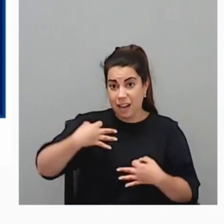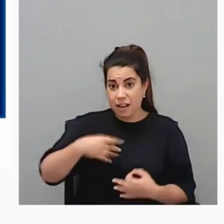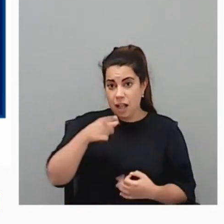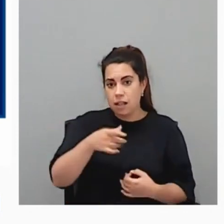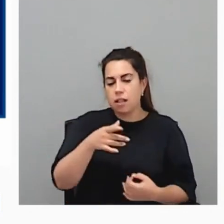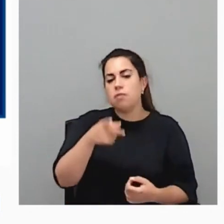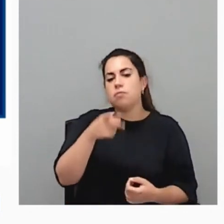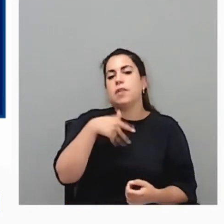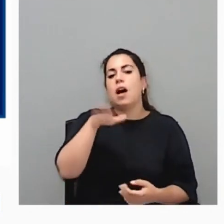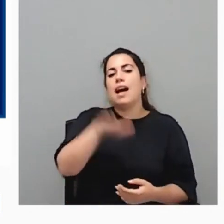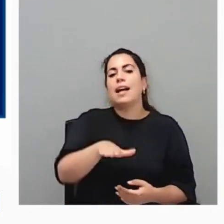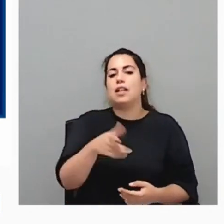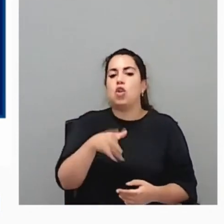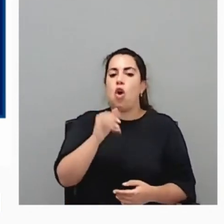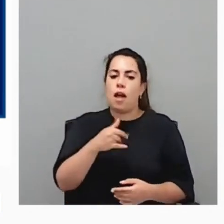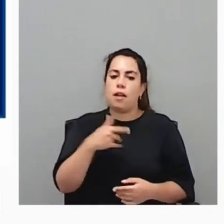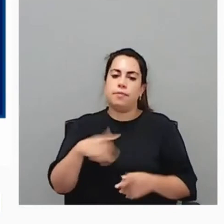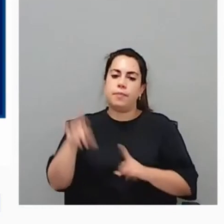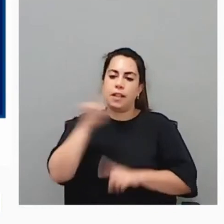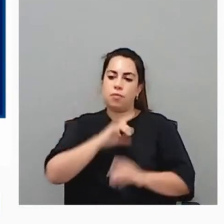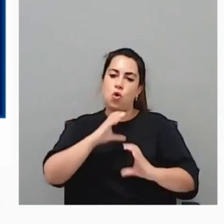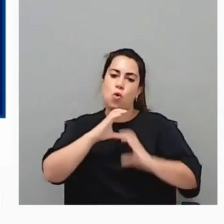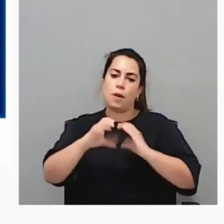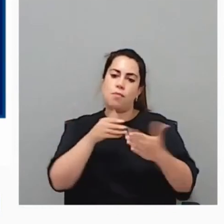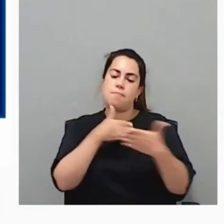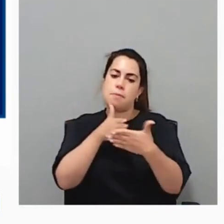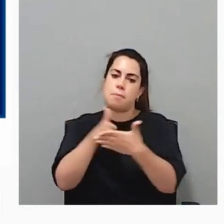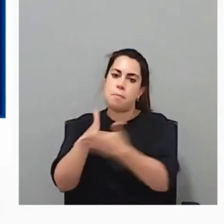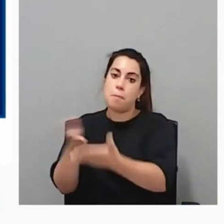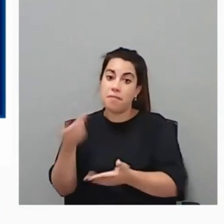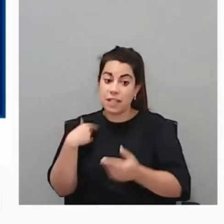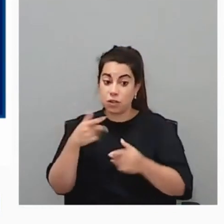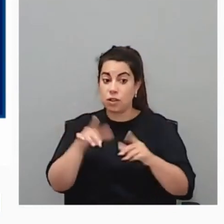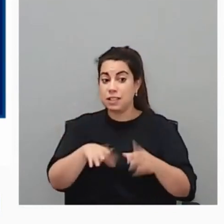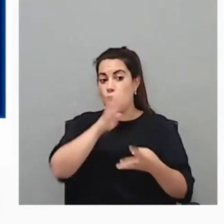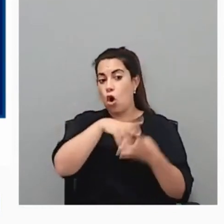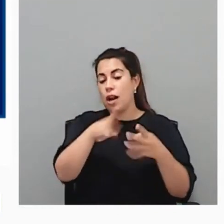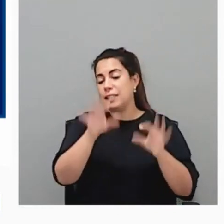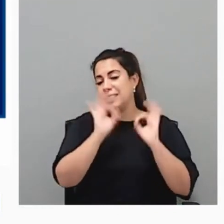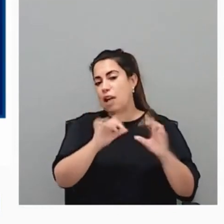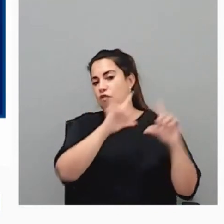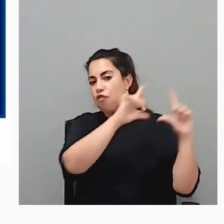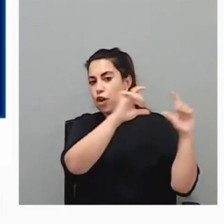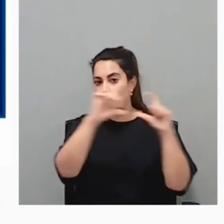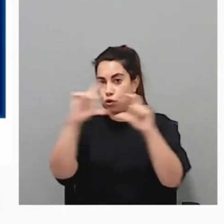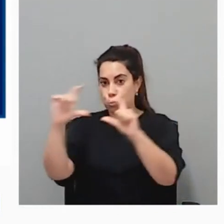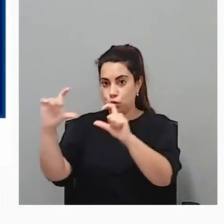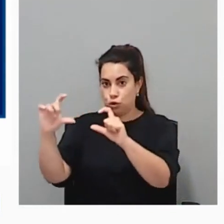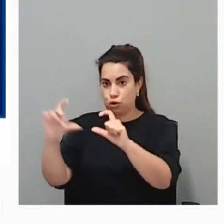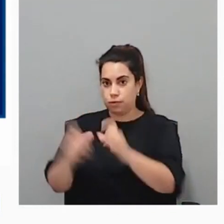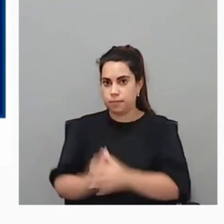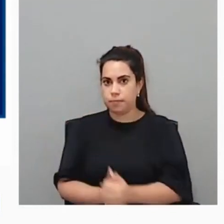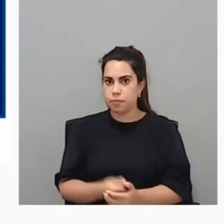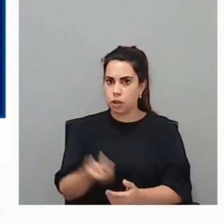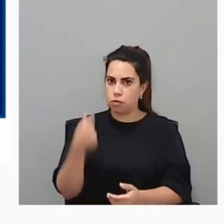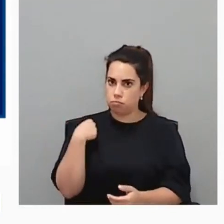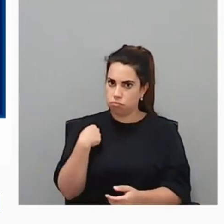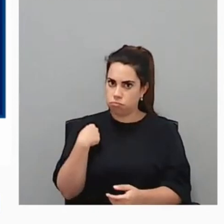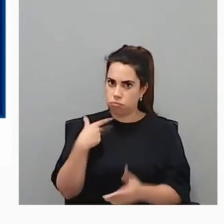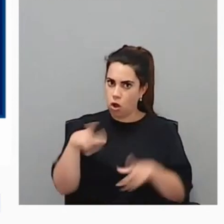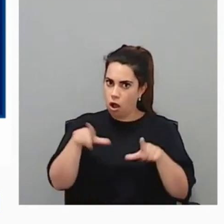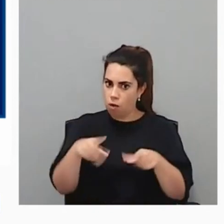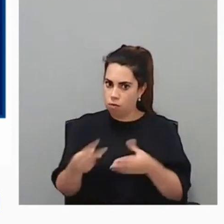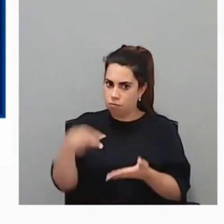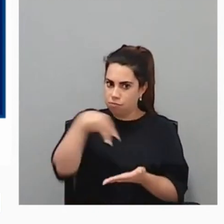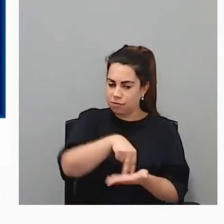de comunicación y le tenían puesto el horario con fotografía. Y yo estaba en ese aula y llegaron pues 25 niños